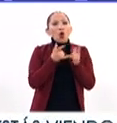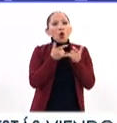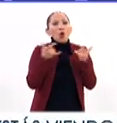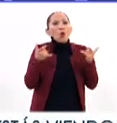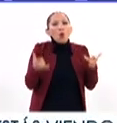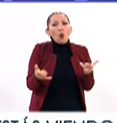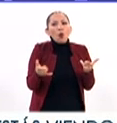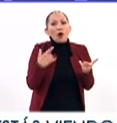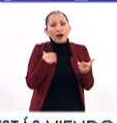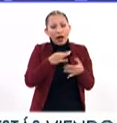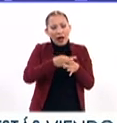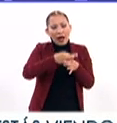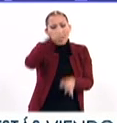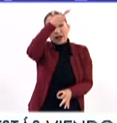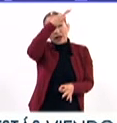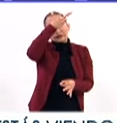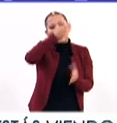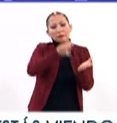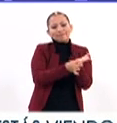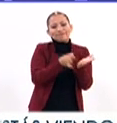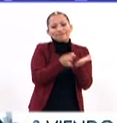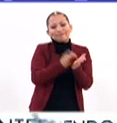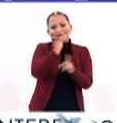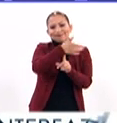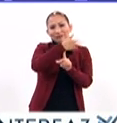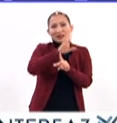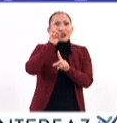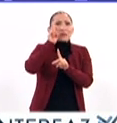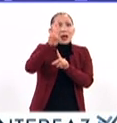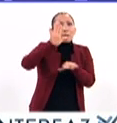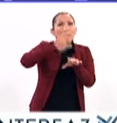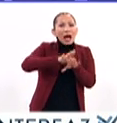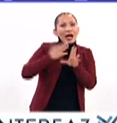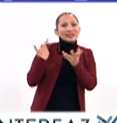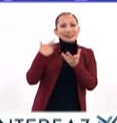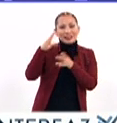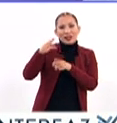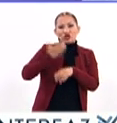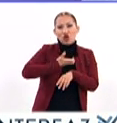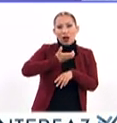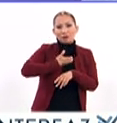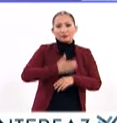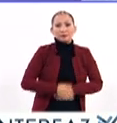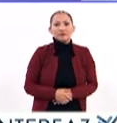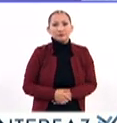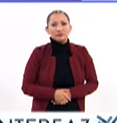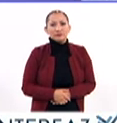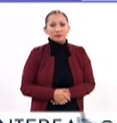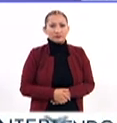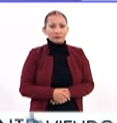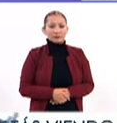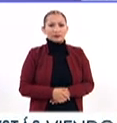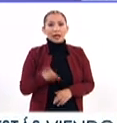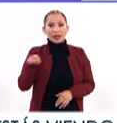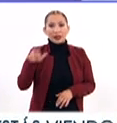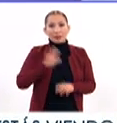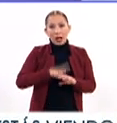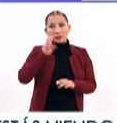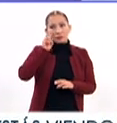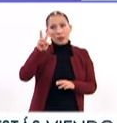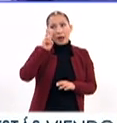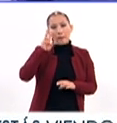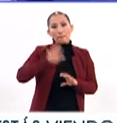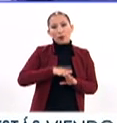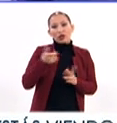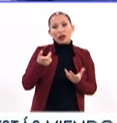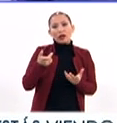pues, de esta bandera que pues, más se ve, más se celebra, que es la del Zócalo? Bueno, es la que más se ve, por supuesto,